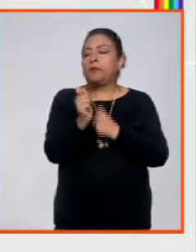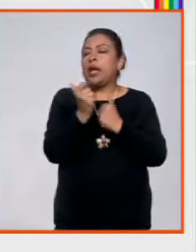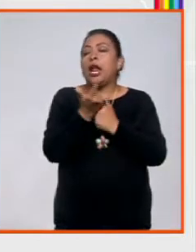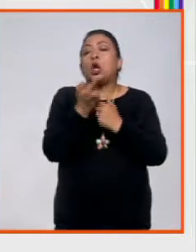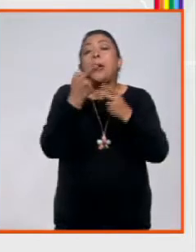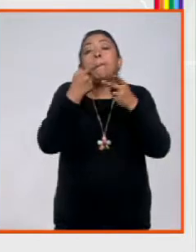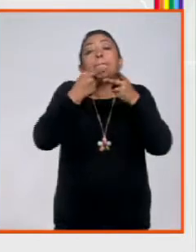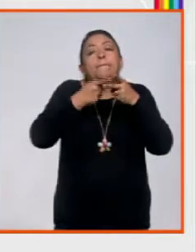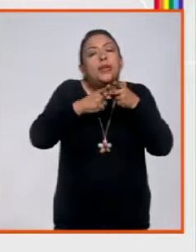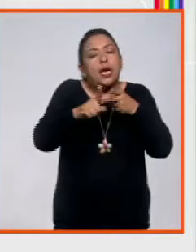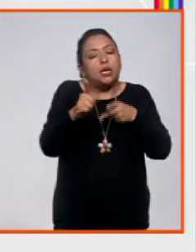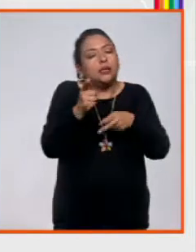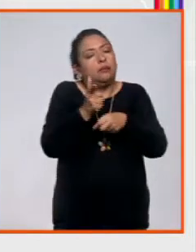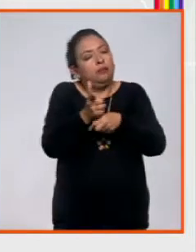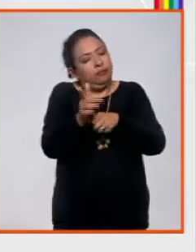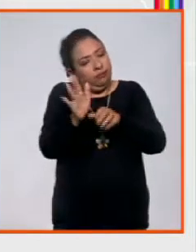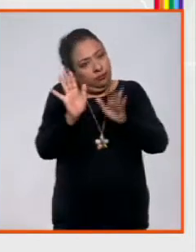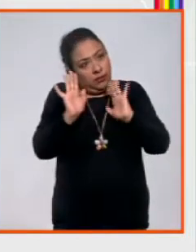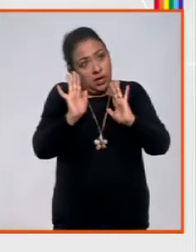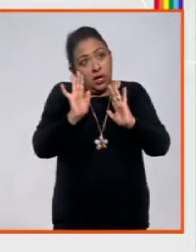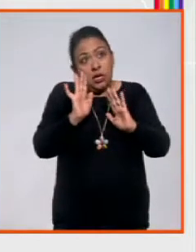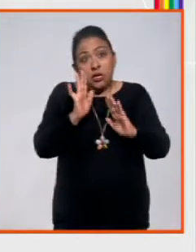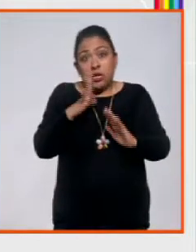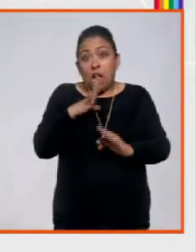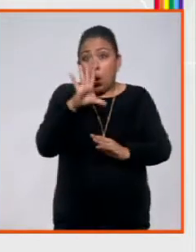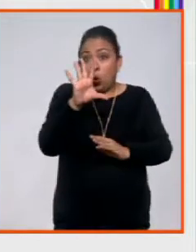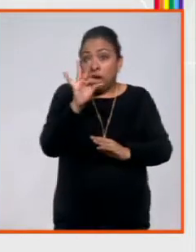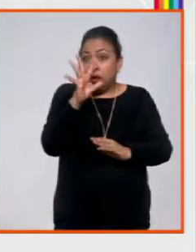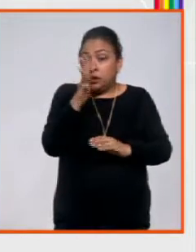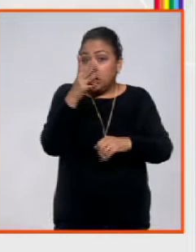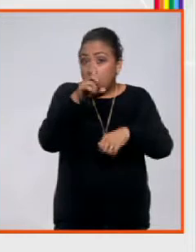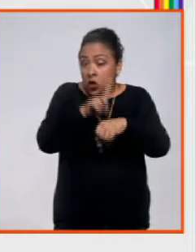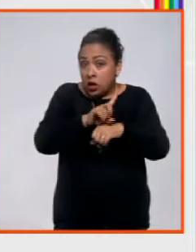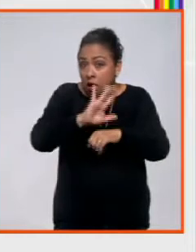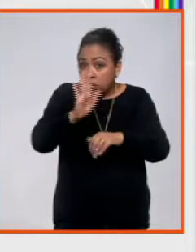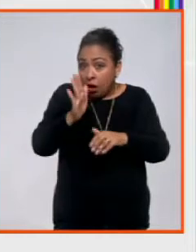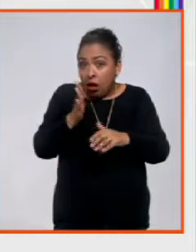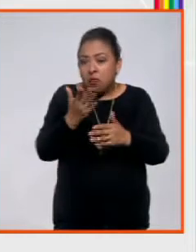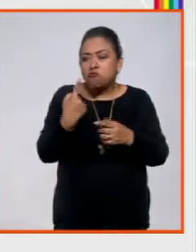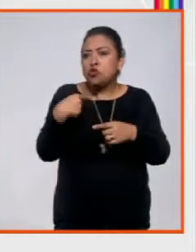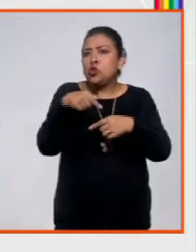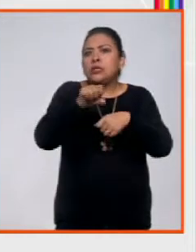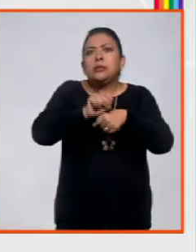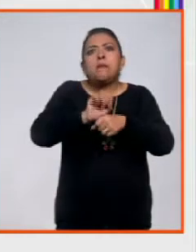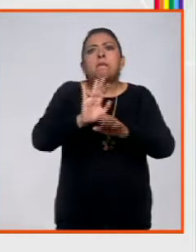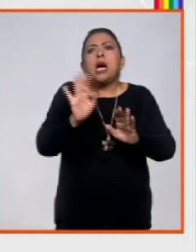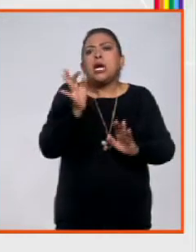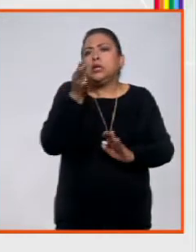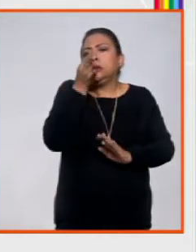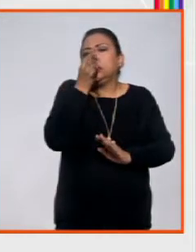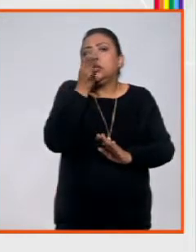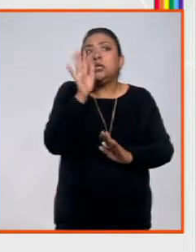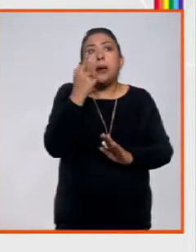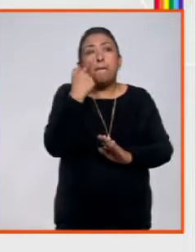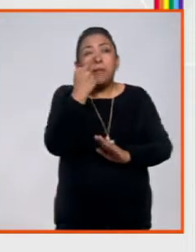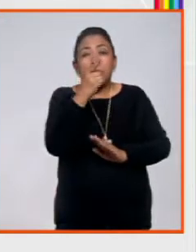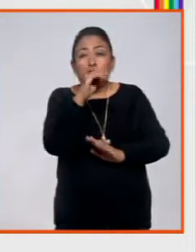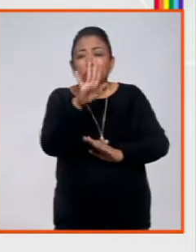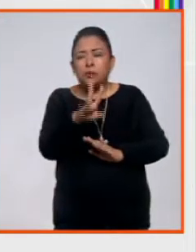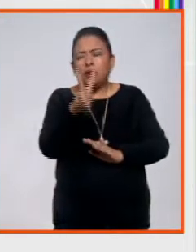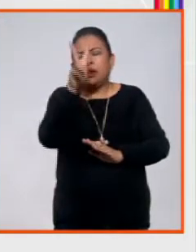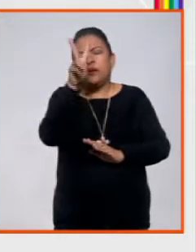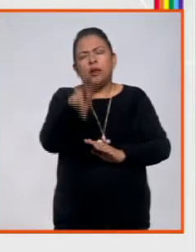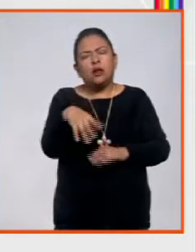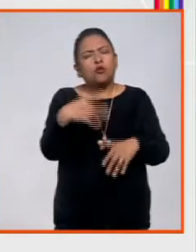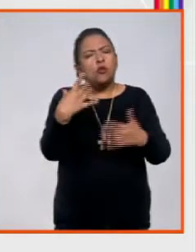está comenzando porque todavía no pasados 45 días han pasado apenas una semana y estamos teniendo estas imágenes dramáticas